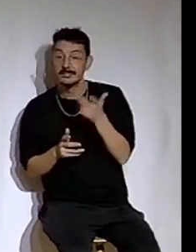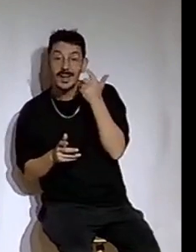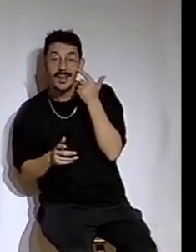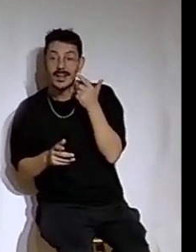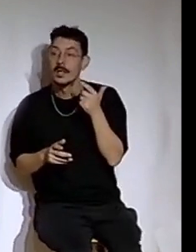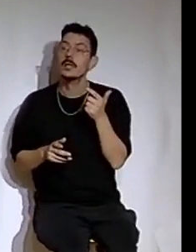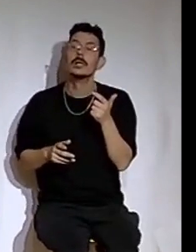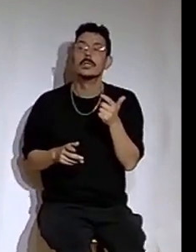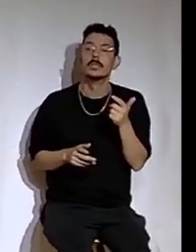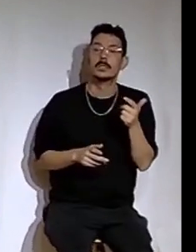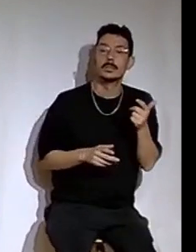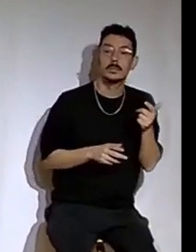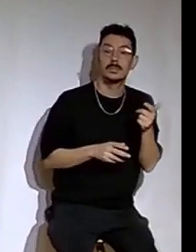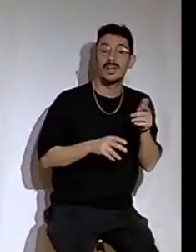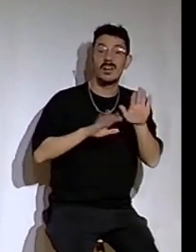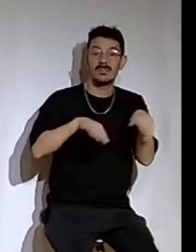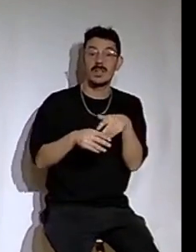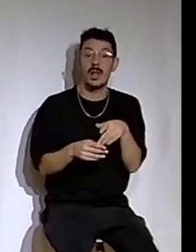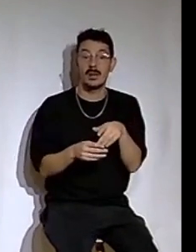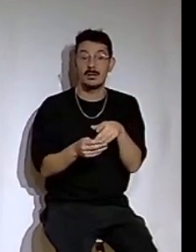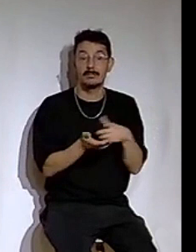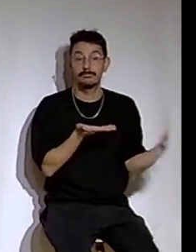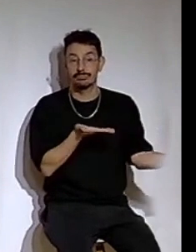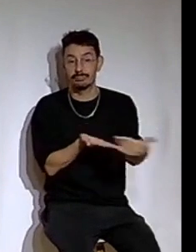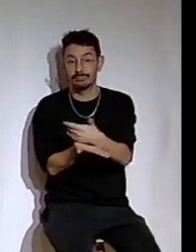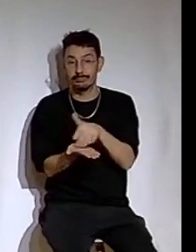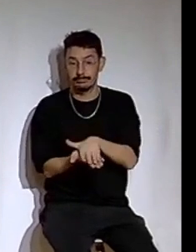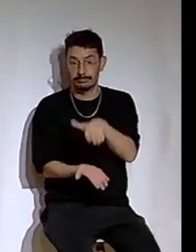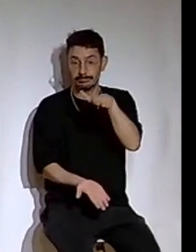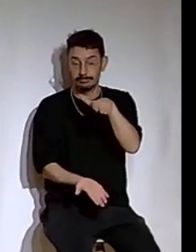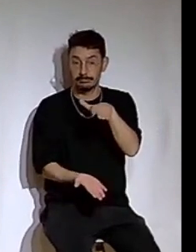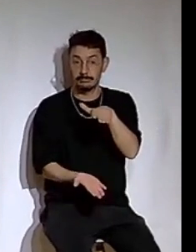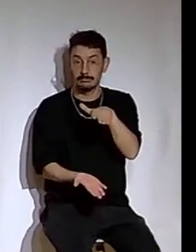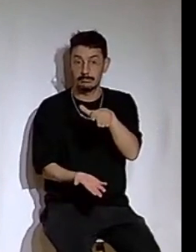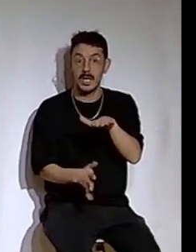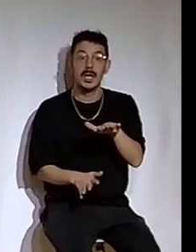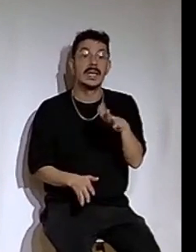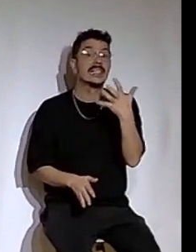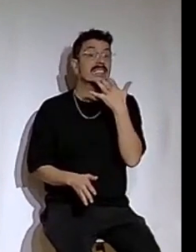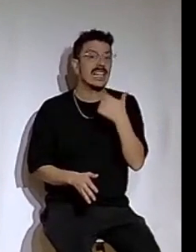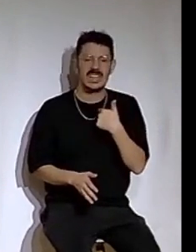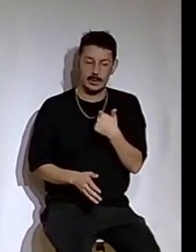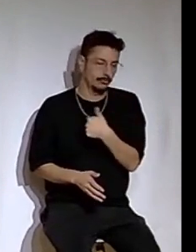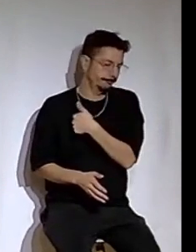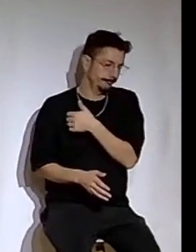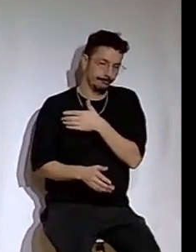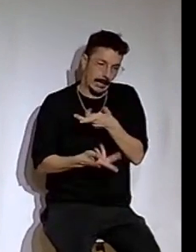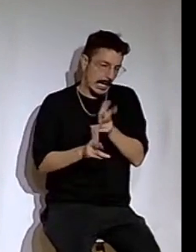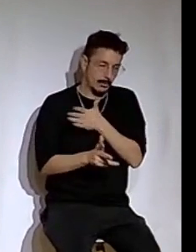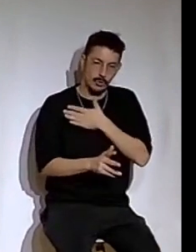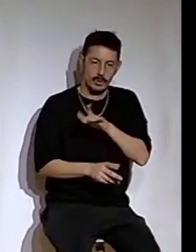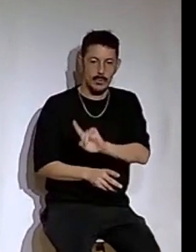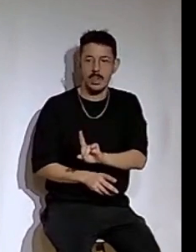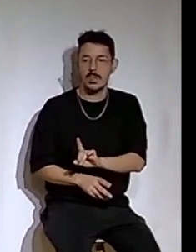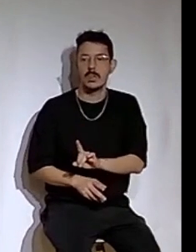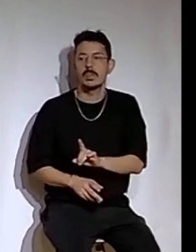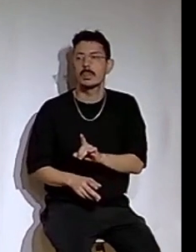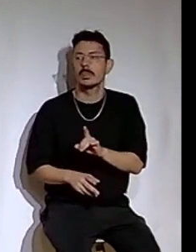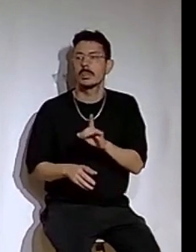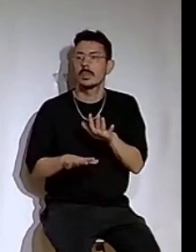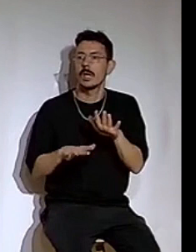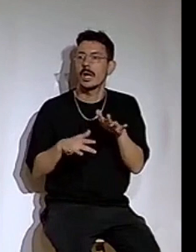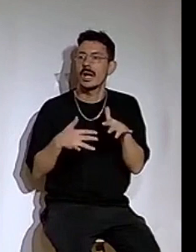si no en su Don Evo al final vale Y si no autorice llegó a que a surtiera las fotos